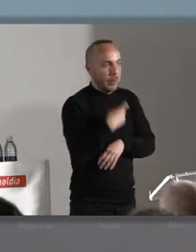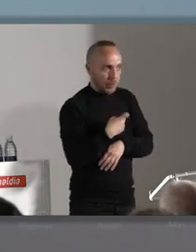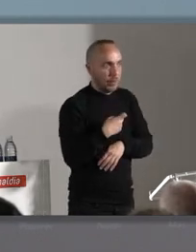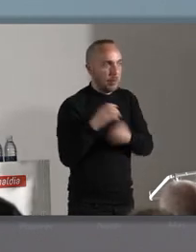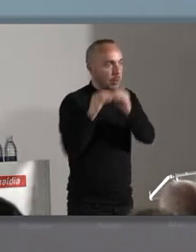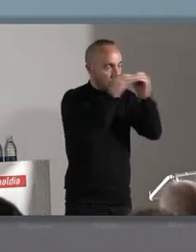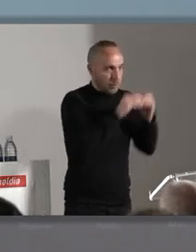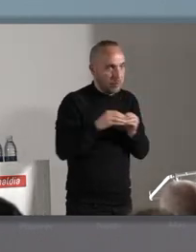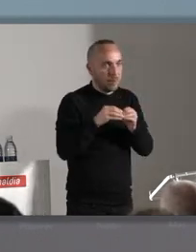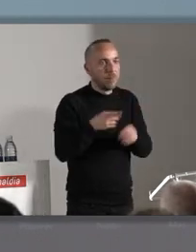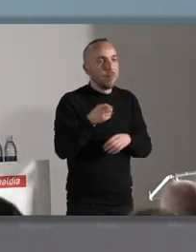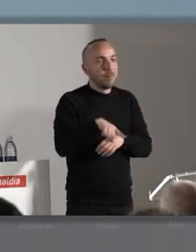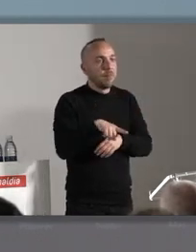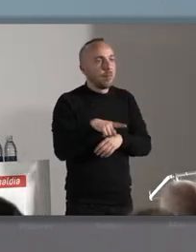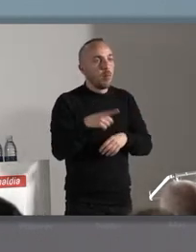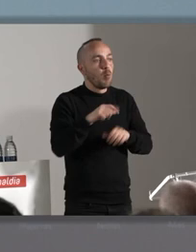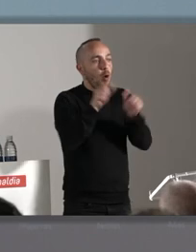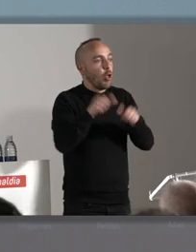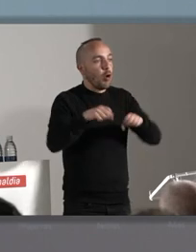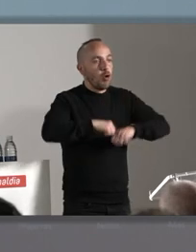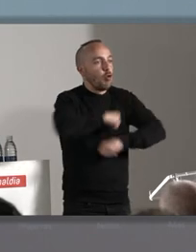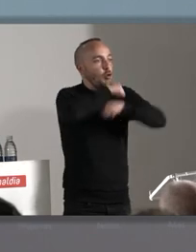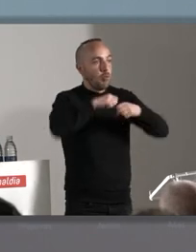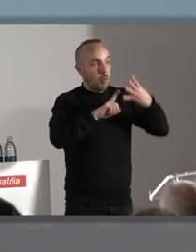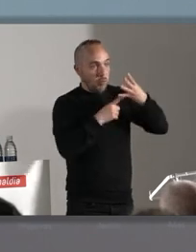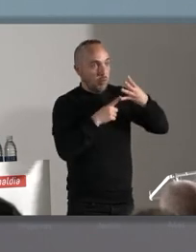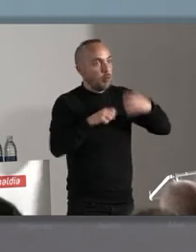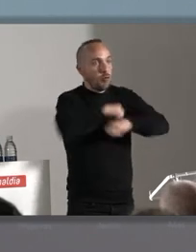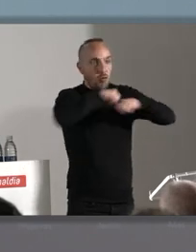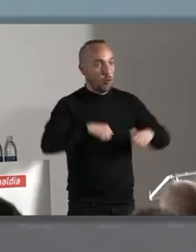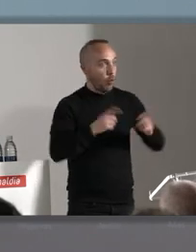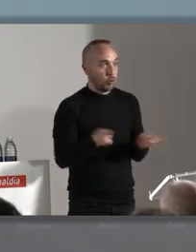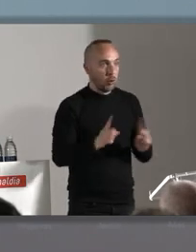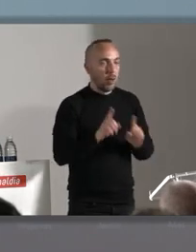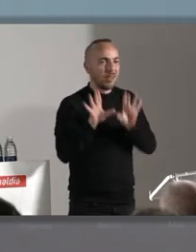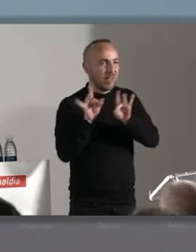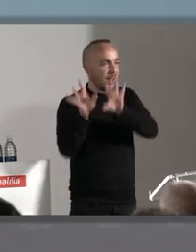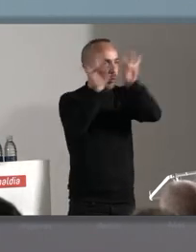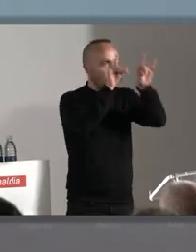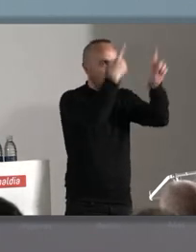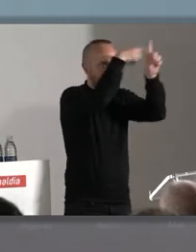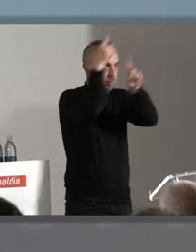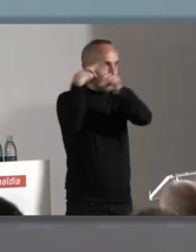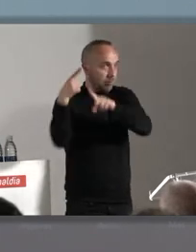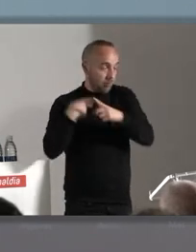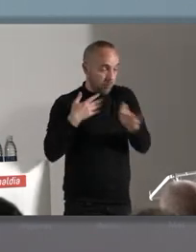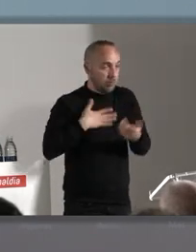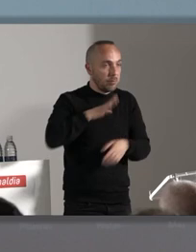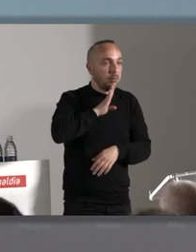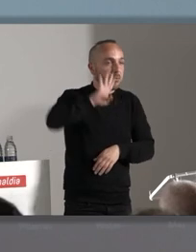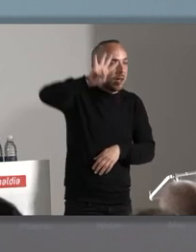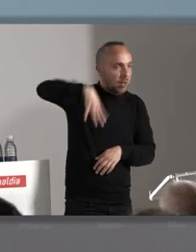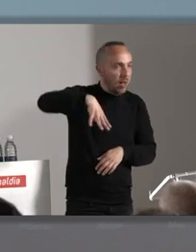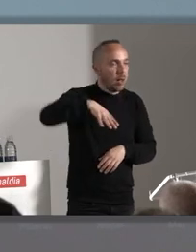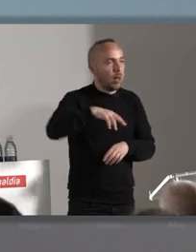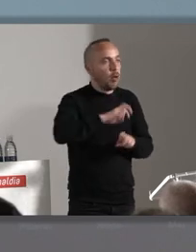no consolidado en el sentido de que se producen ritmos diferentes a nivel territorial, ¿no? Tanto en la misma red catalana, pues la que existen